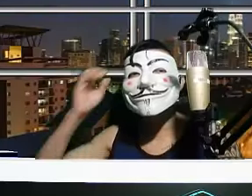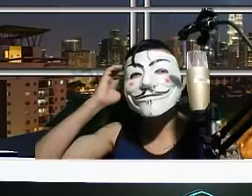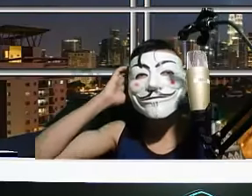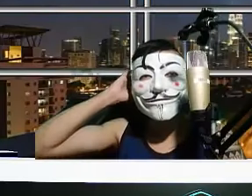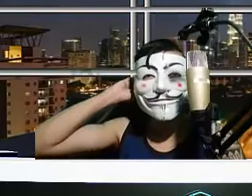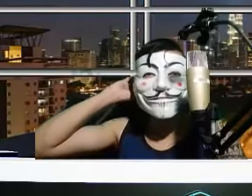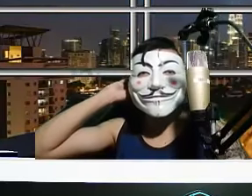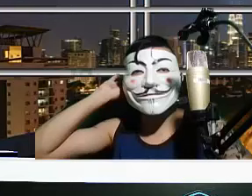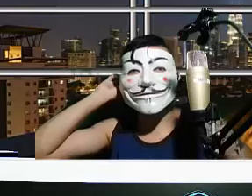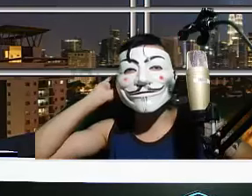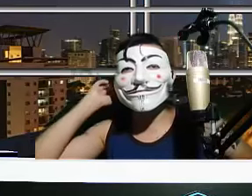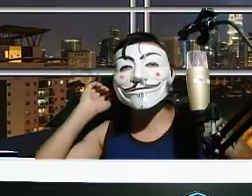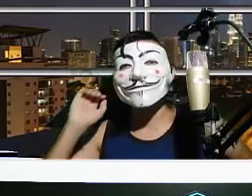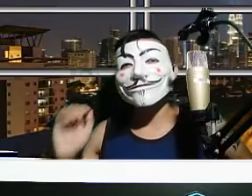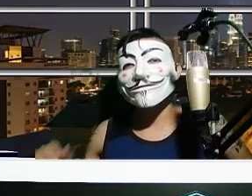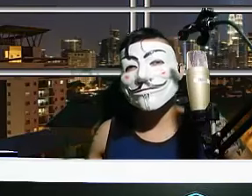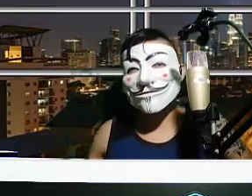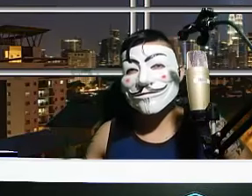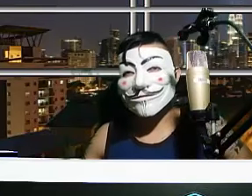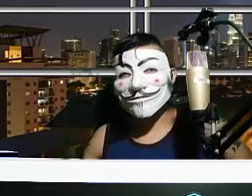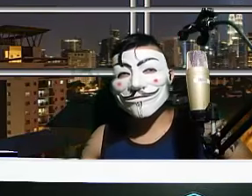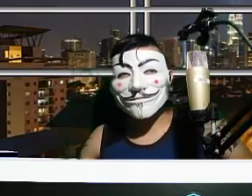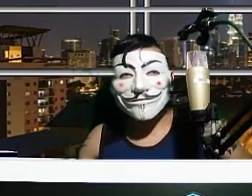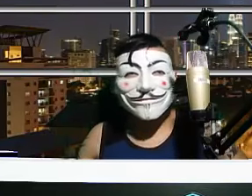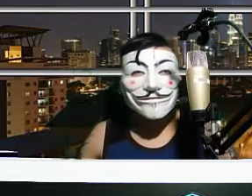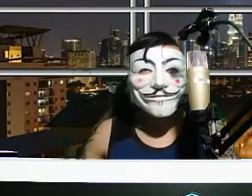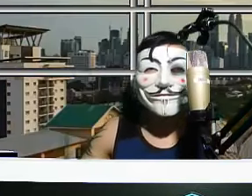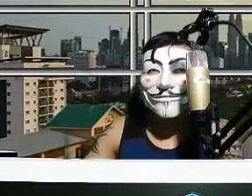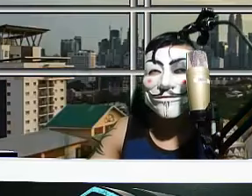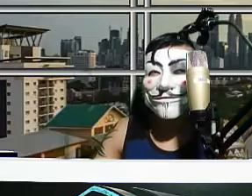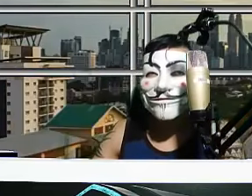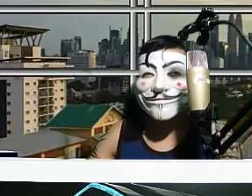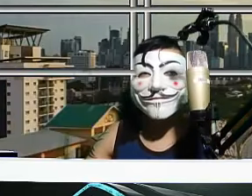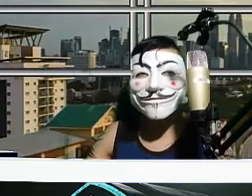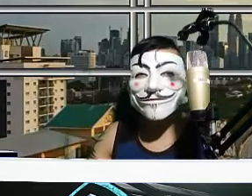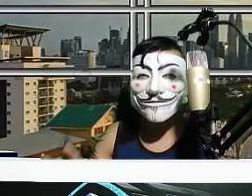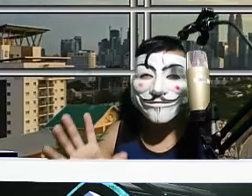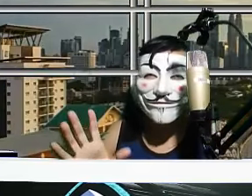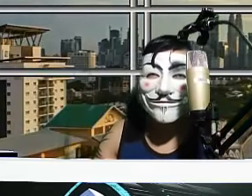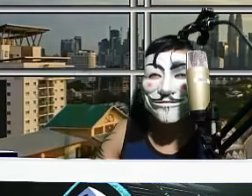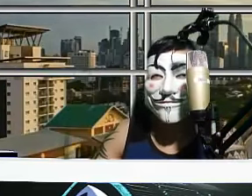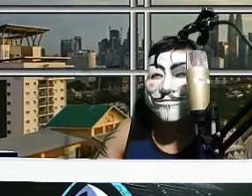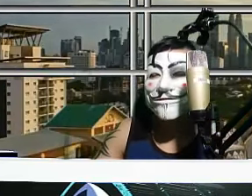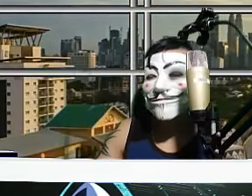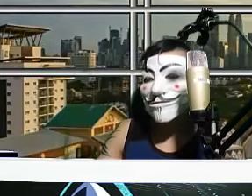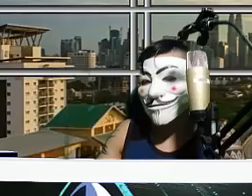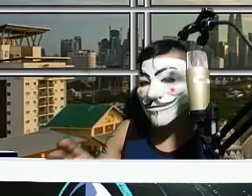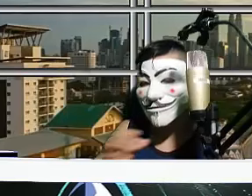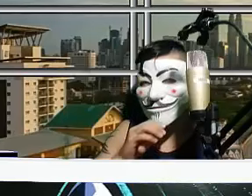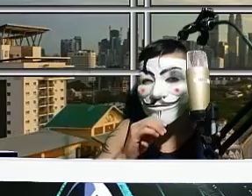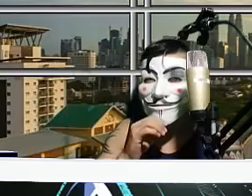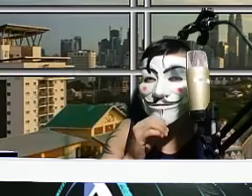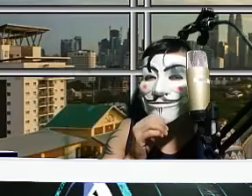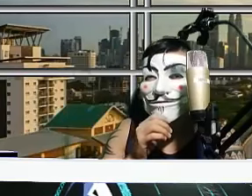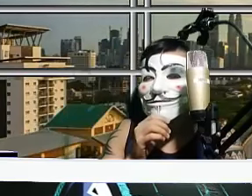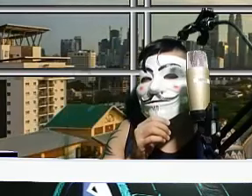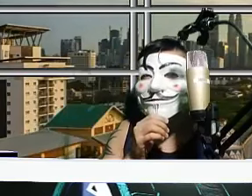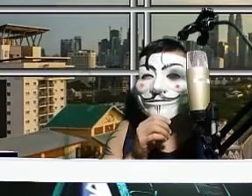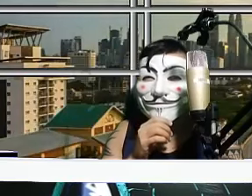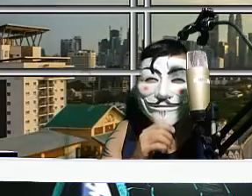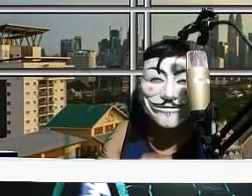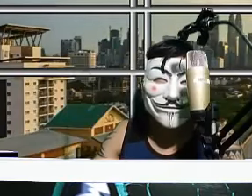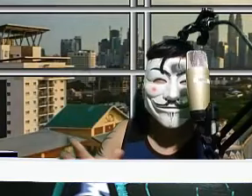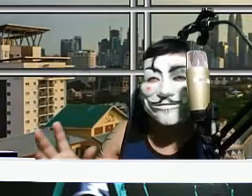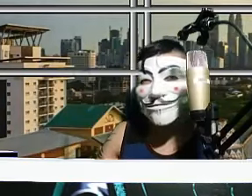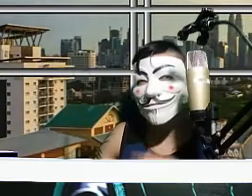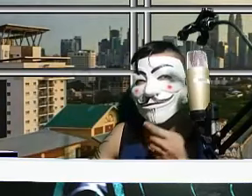y ese maje habló sobre los salarios de los salvadoreños diciendo de que en los trabajos no les han aumentado el sueldo desde hace bastante tiempo y